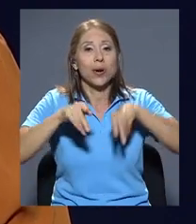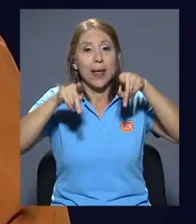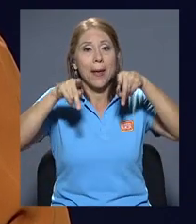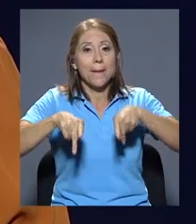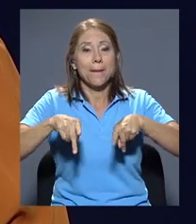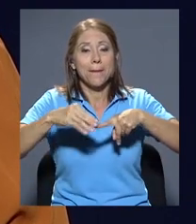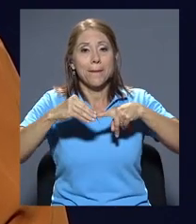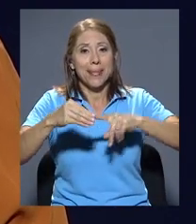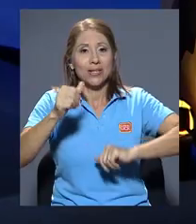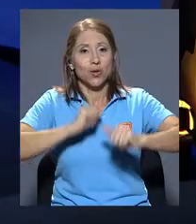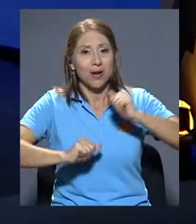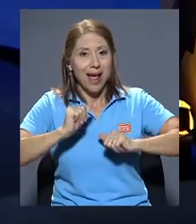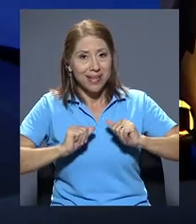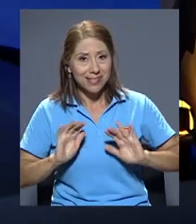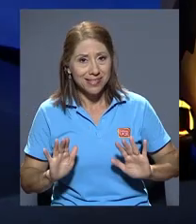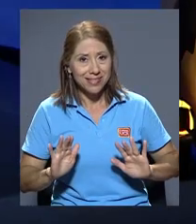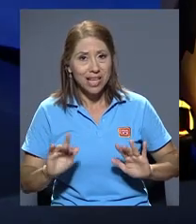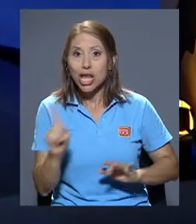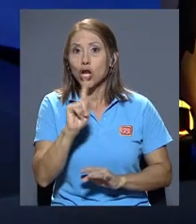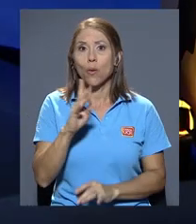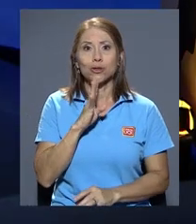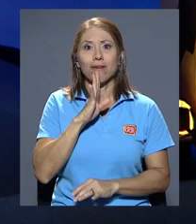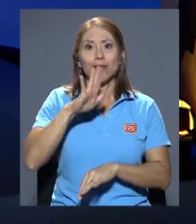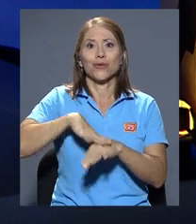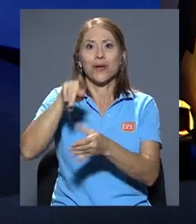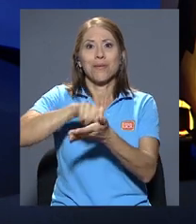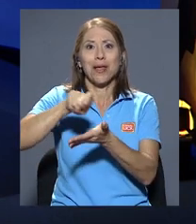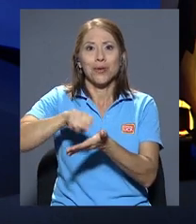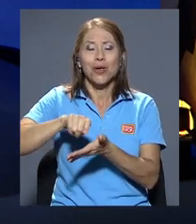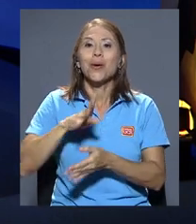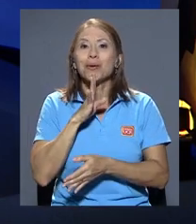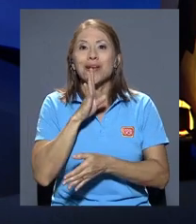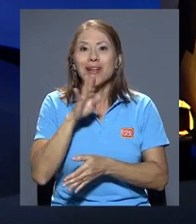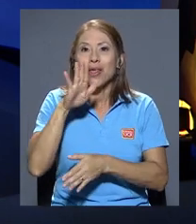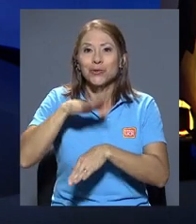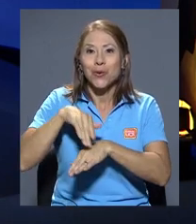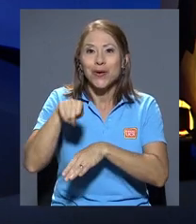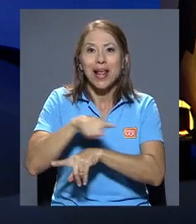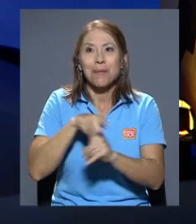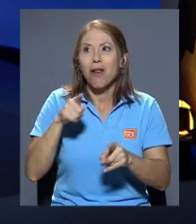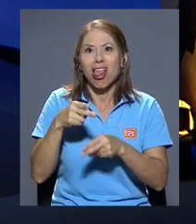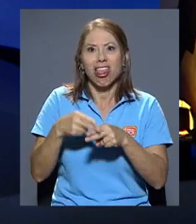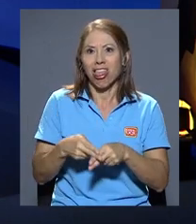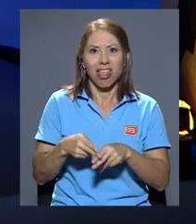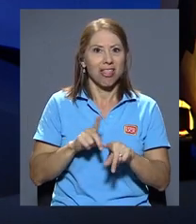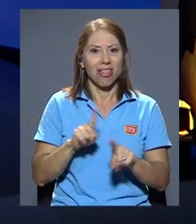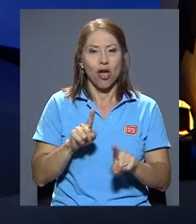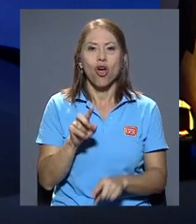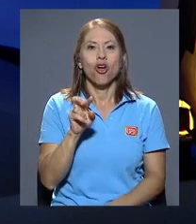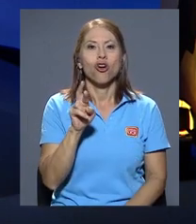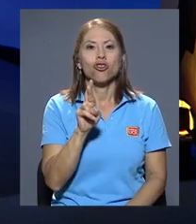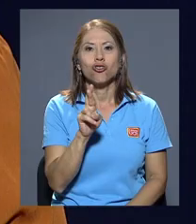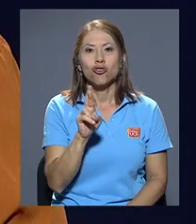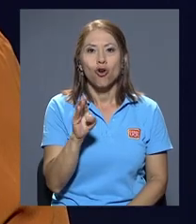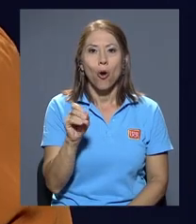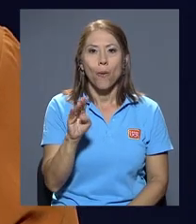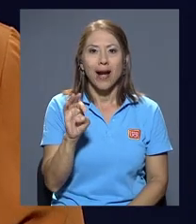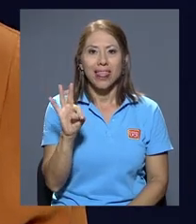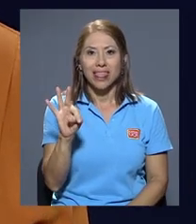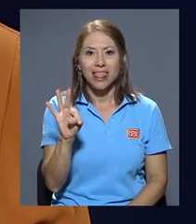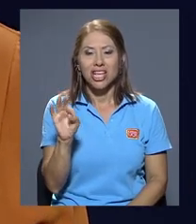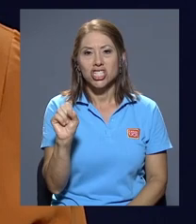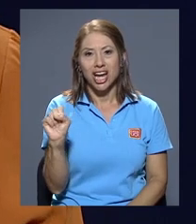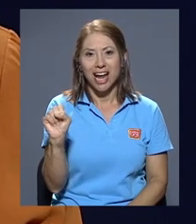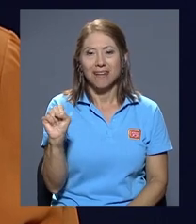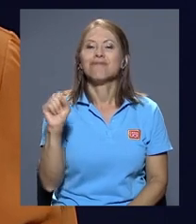hemos mencionado al dramaturgo, hemos hablado de él, pero no lo hemos mencionado, ¿verdad? Uh-huh. Robert Schenken, sí. Ganador